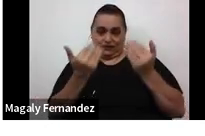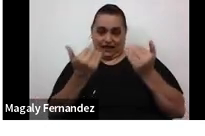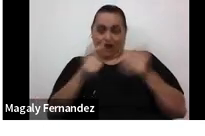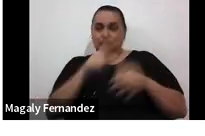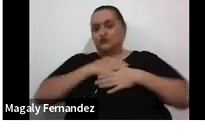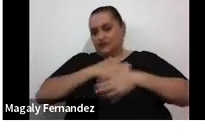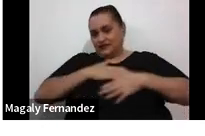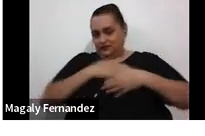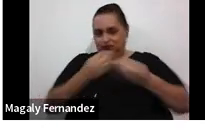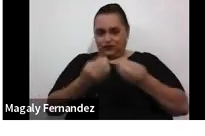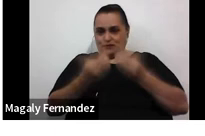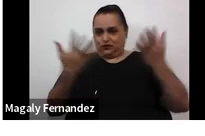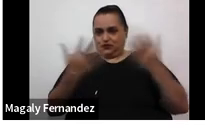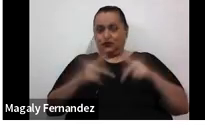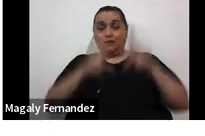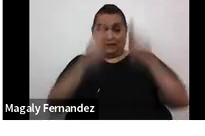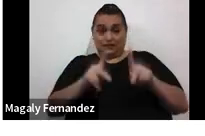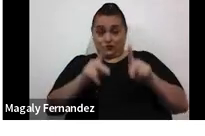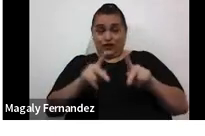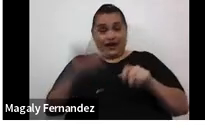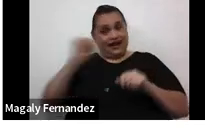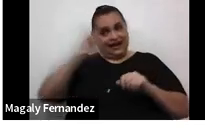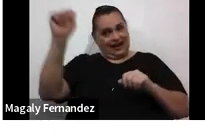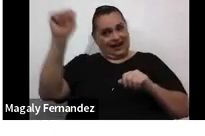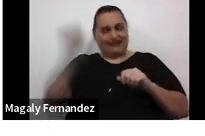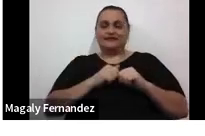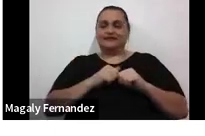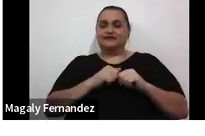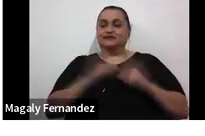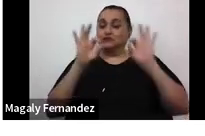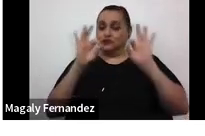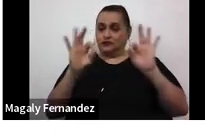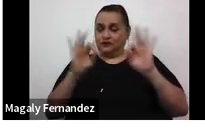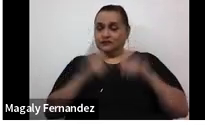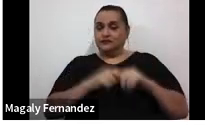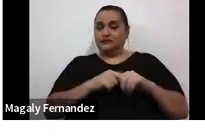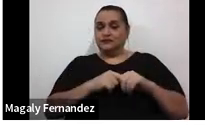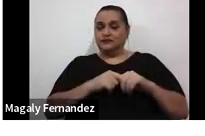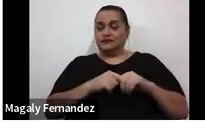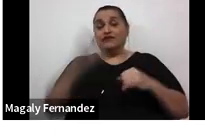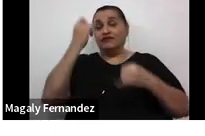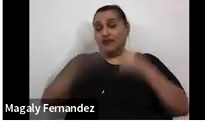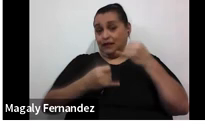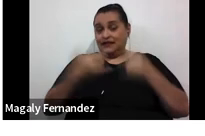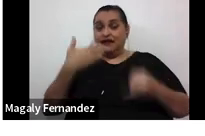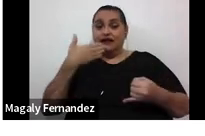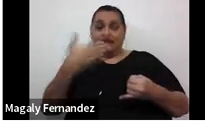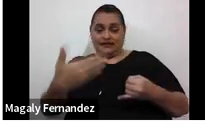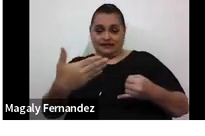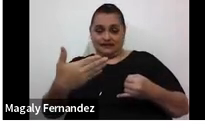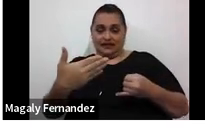pueda disfrutar muchísimo la persona favorecida muy bien finalmente agradecerles